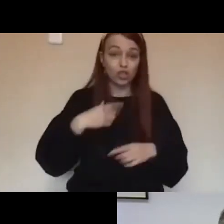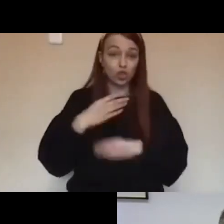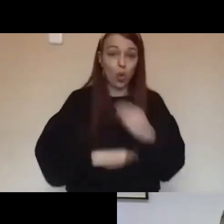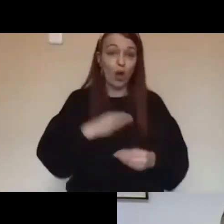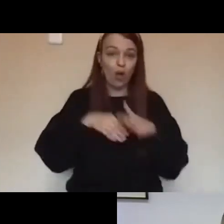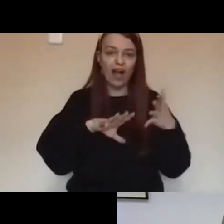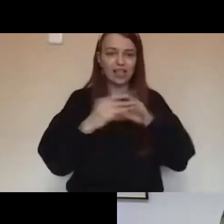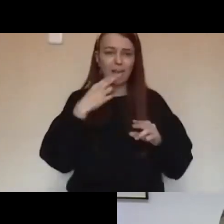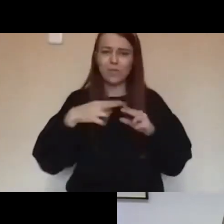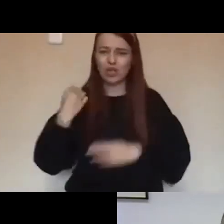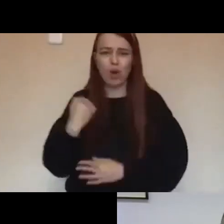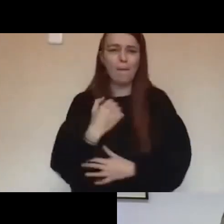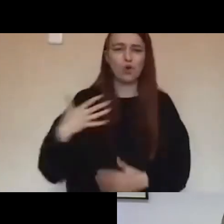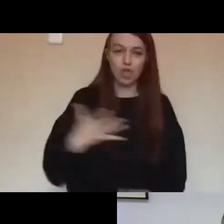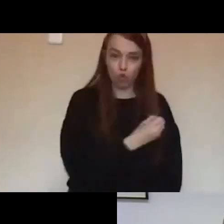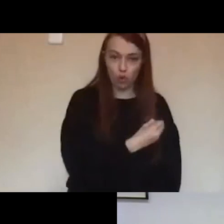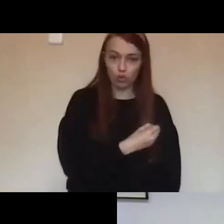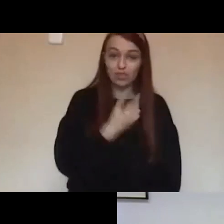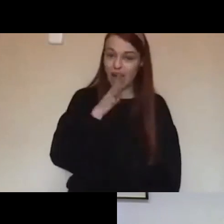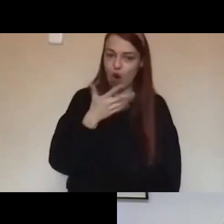accesibilidad. Estamos donde estamos gracias a ellos.